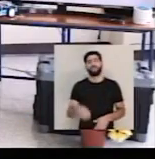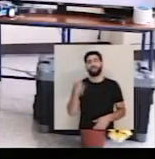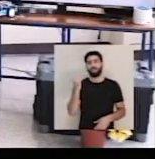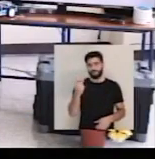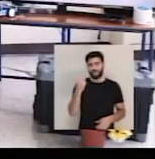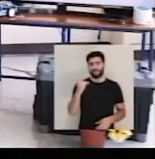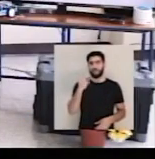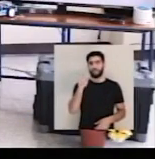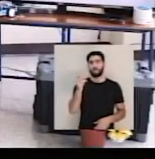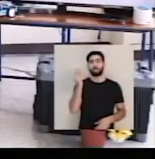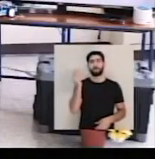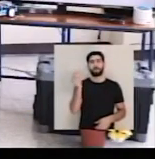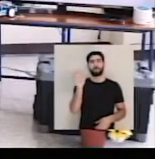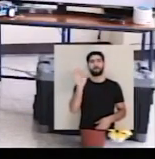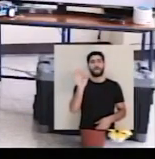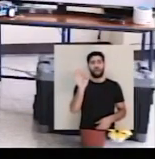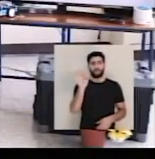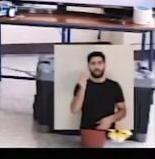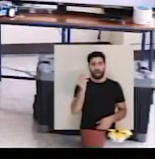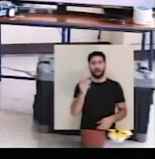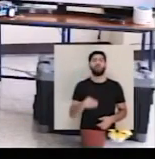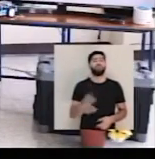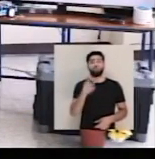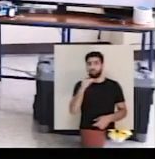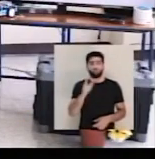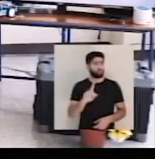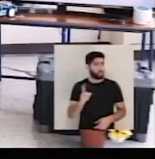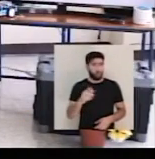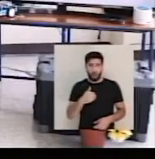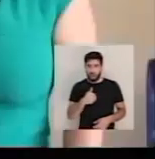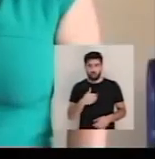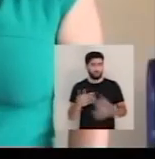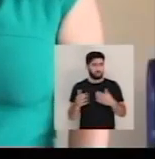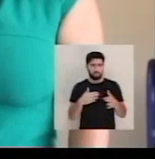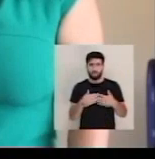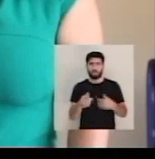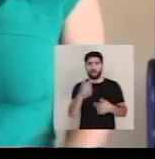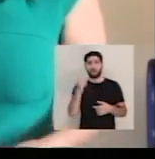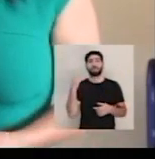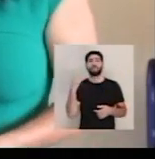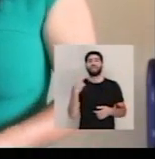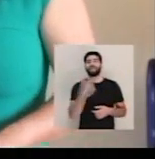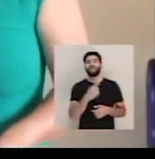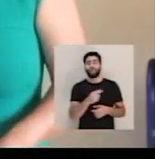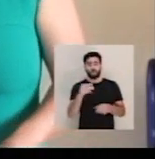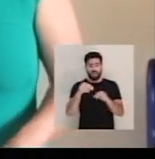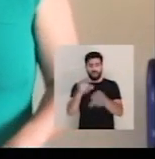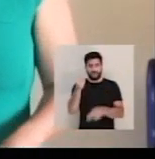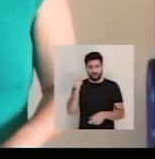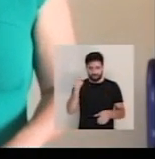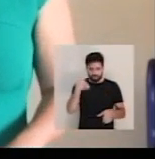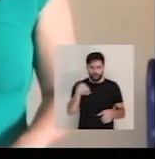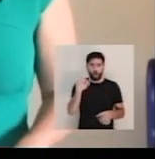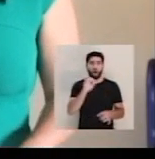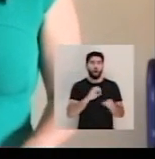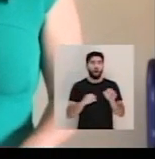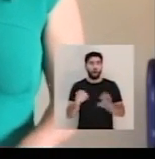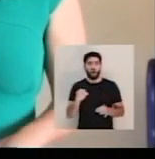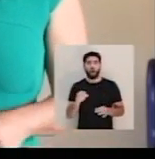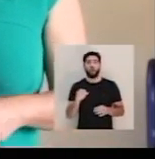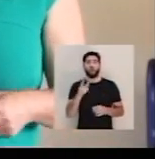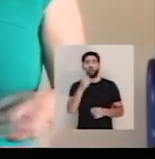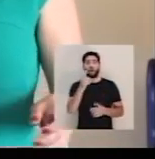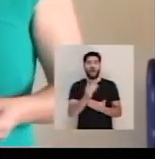pelota. Si ustedes no tienen una pelota en casa, pueden utilizar un tapón de un perfume, pueden utilizar la semilla